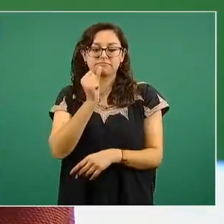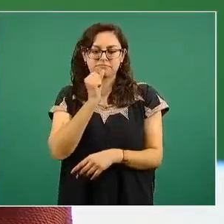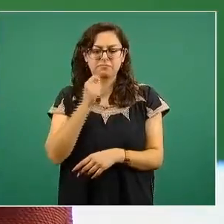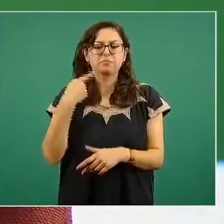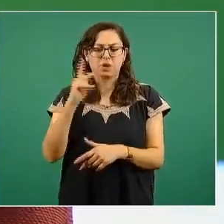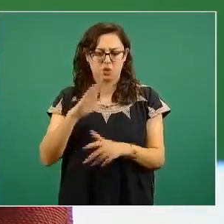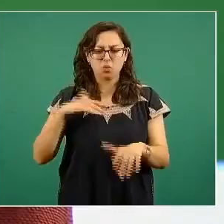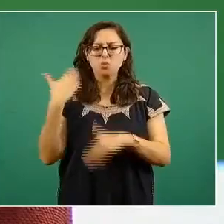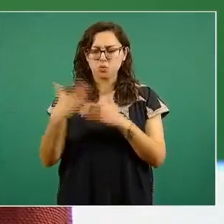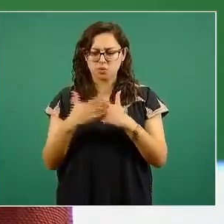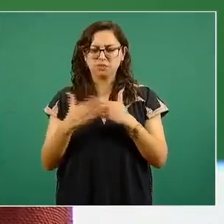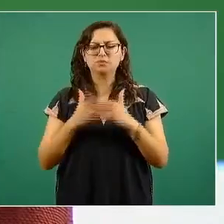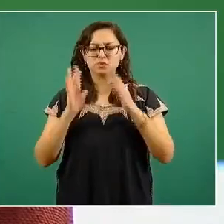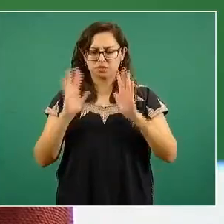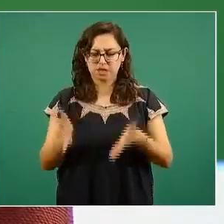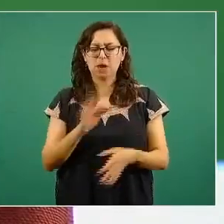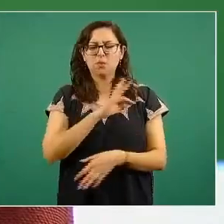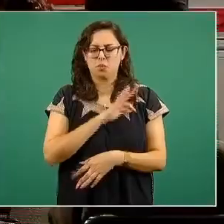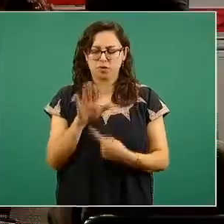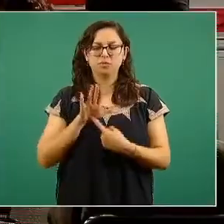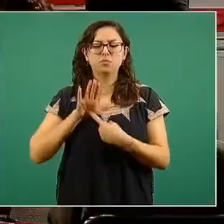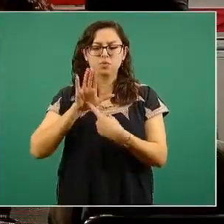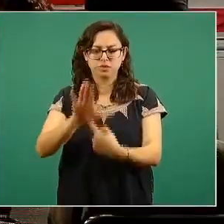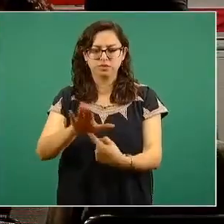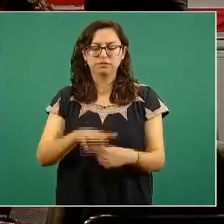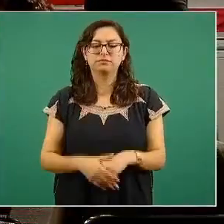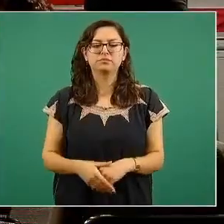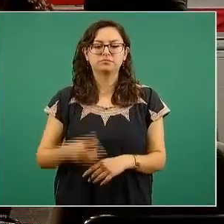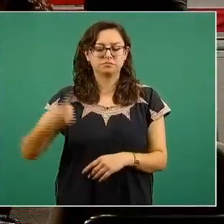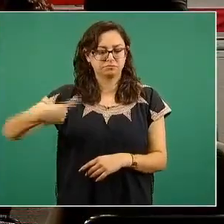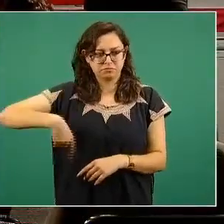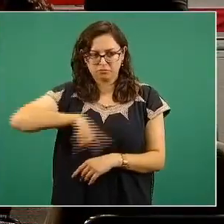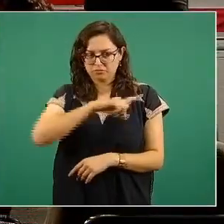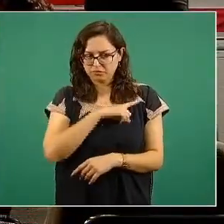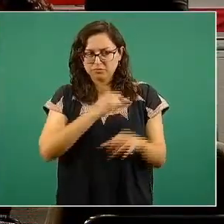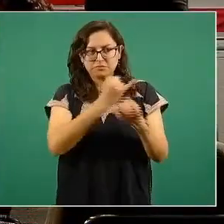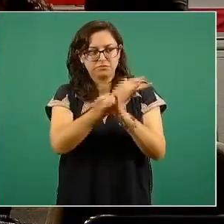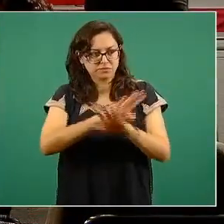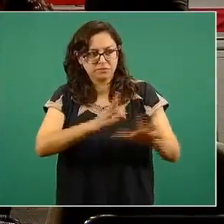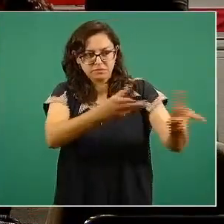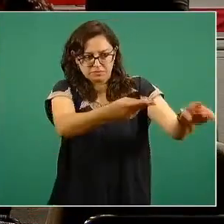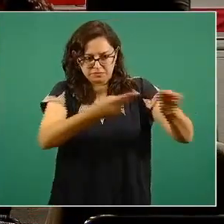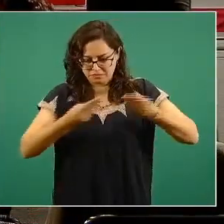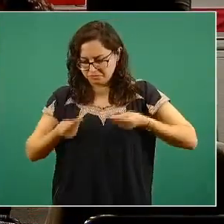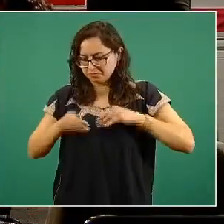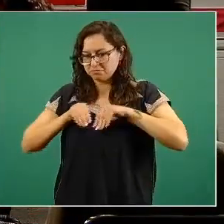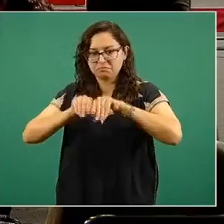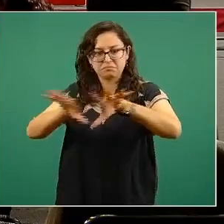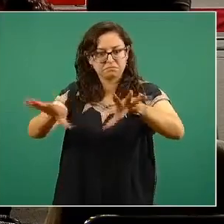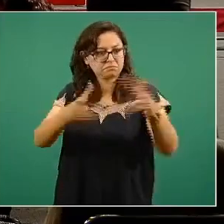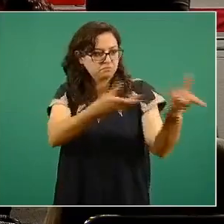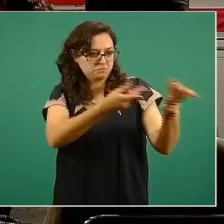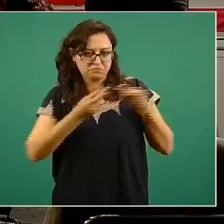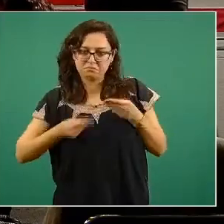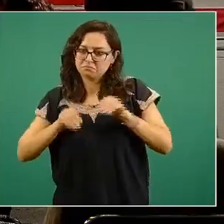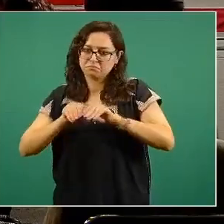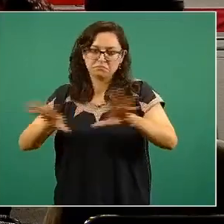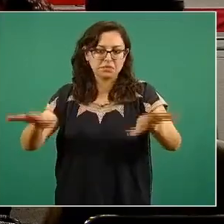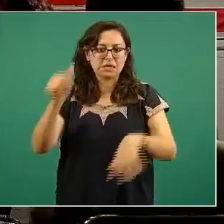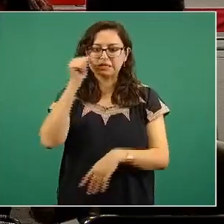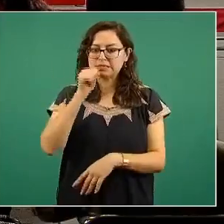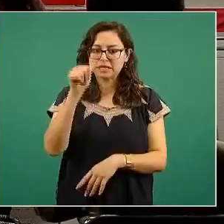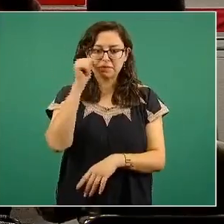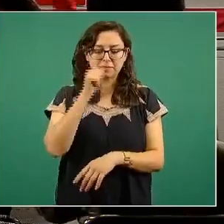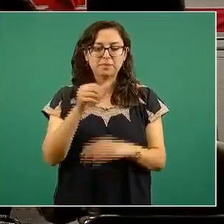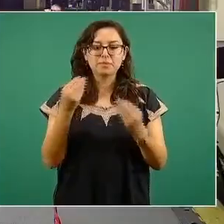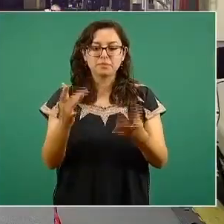muy próximamente vamos a tener ya los resultados. Nuestro empeño es, conforme tenemos información, publicarla en todo momento. Muchas